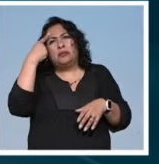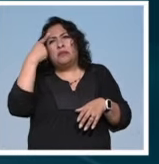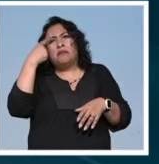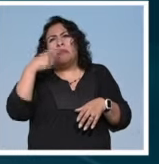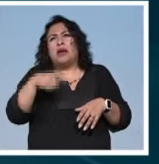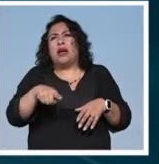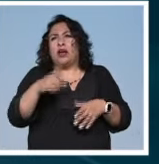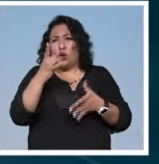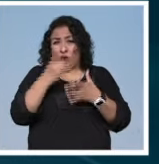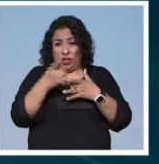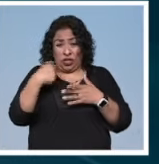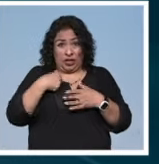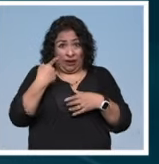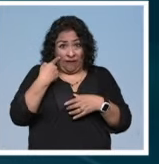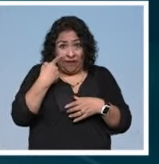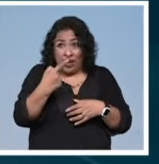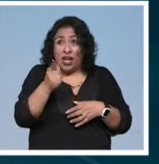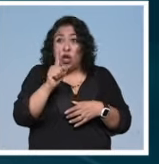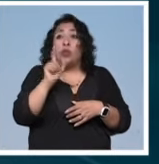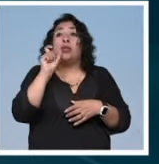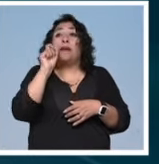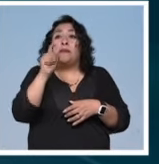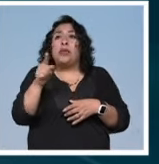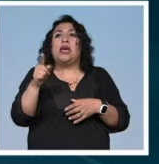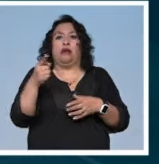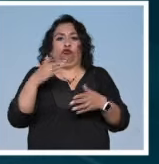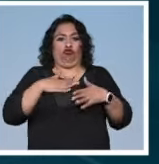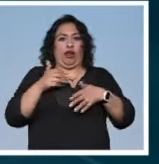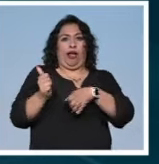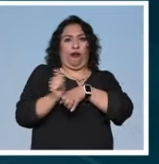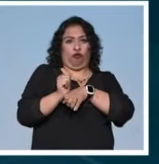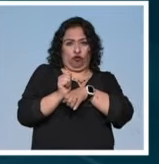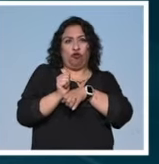no solo para quien los presencia, sino para quienes los interpretamos.